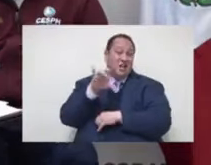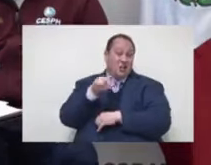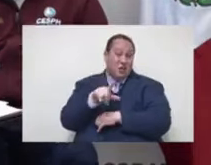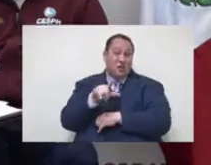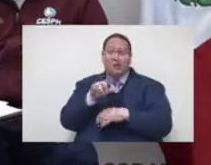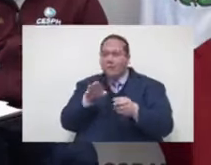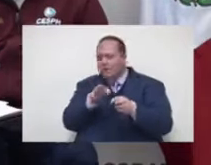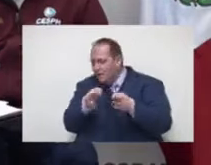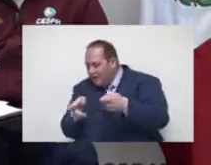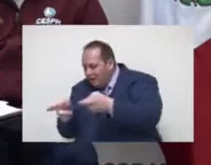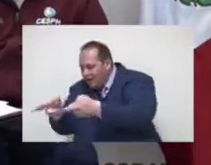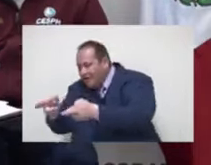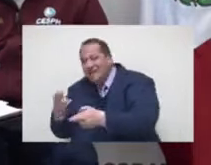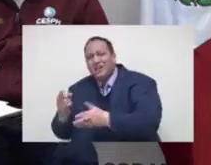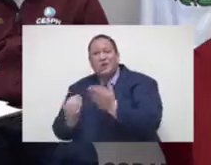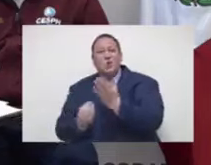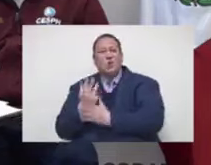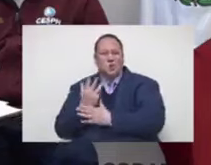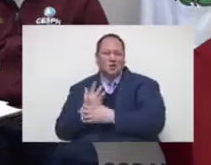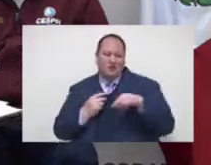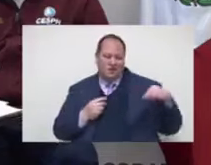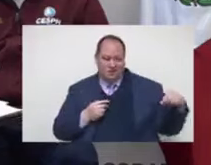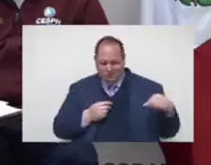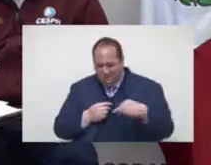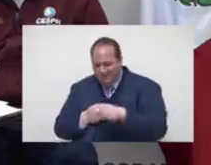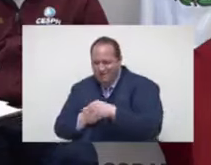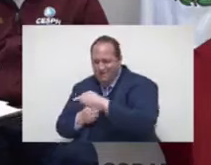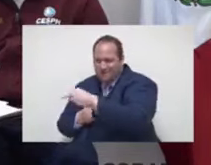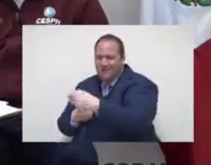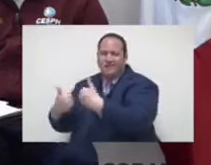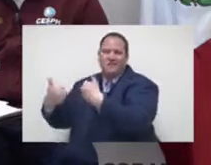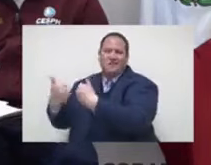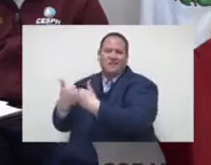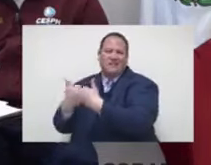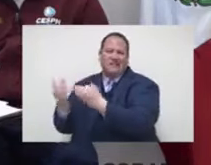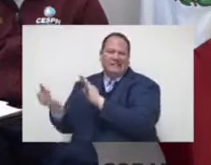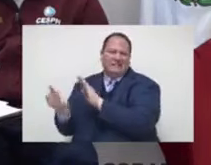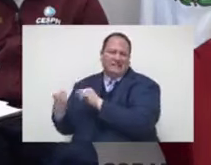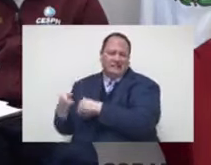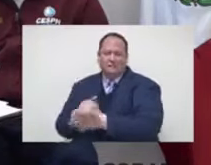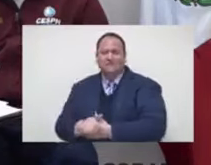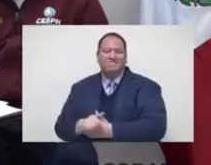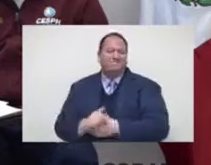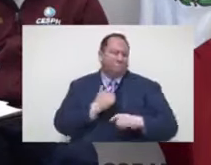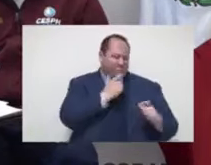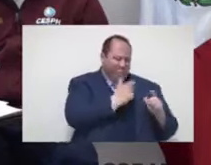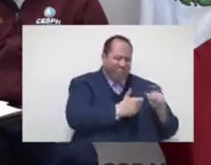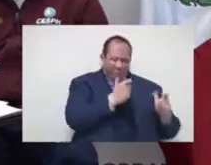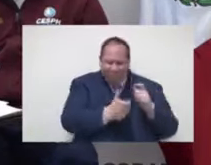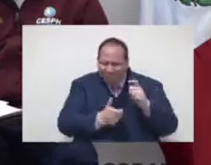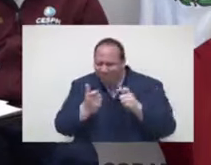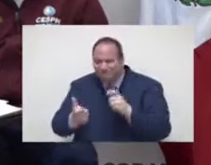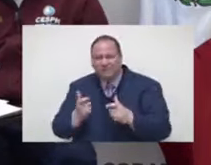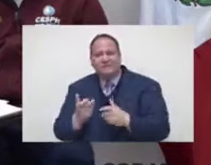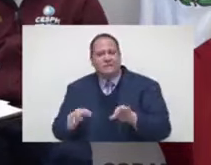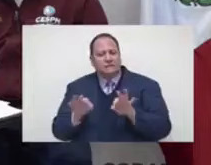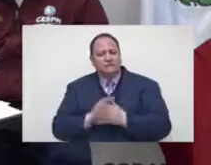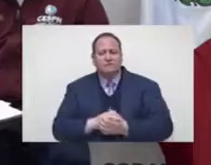Río Nuevo, pero ya en la zona muy pegada al cruce fronterizo. Entonces, esa es la inversión principal que tuviéramos como